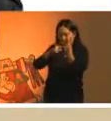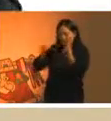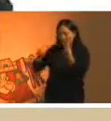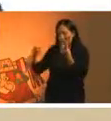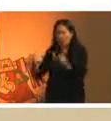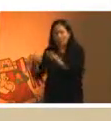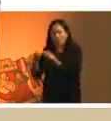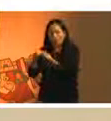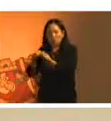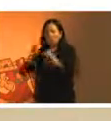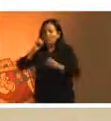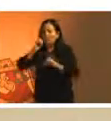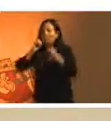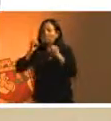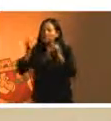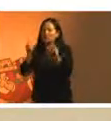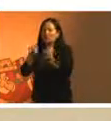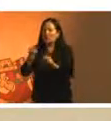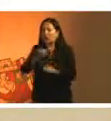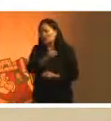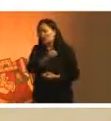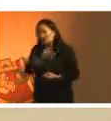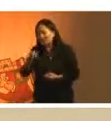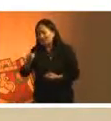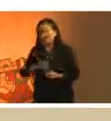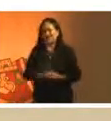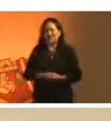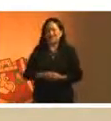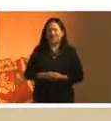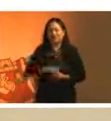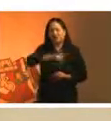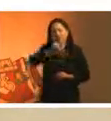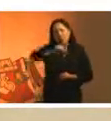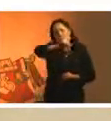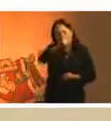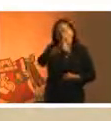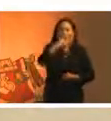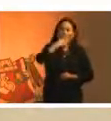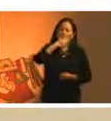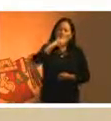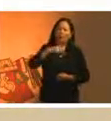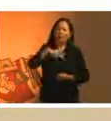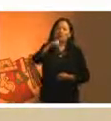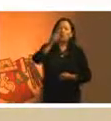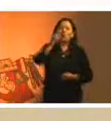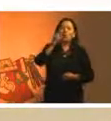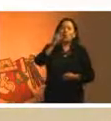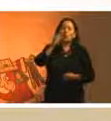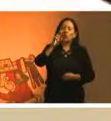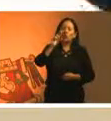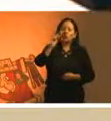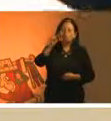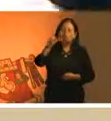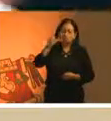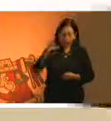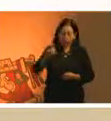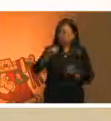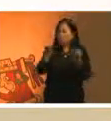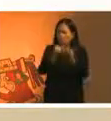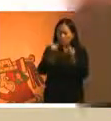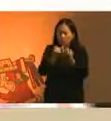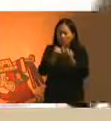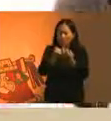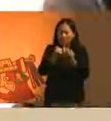no era el único líder agrario en veracruz existía un hombre llamado úrsulo galván que también estaba organizando campesinos por la misma época